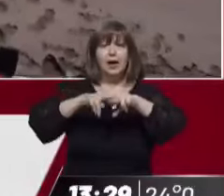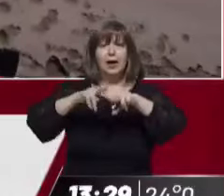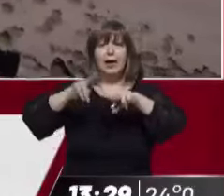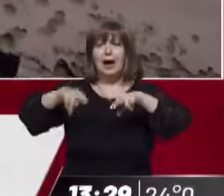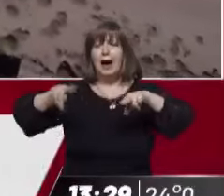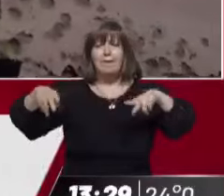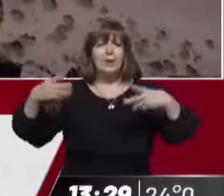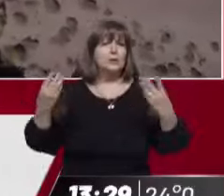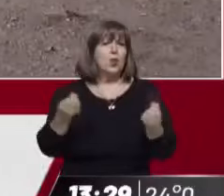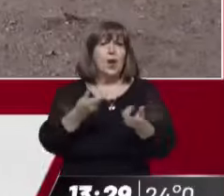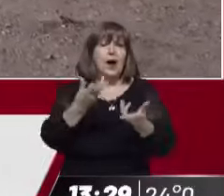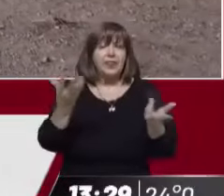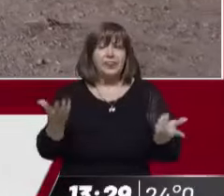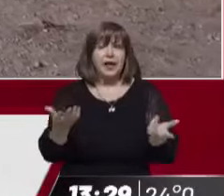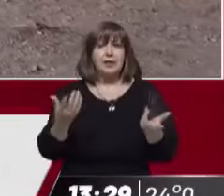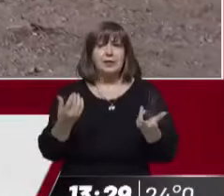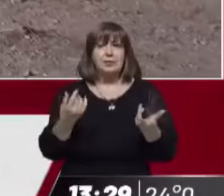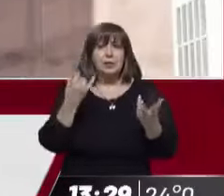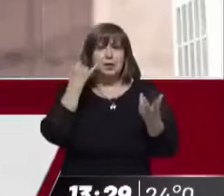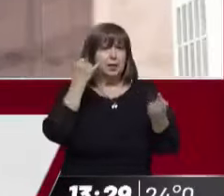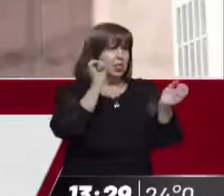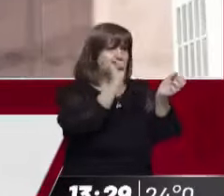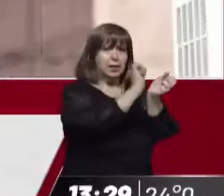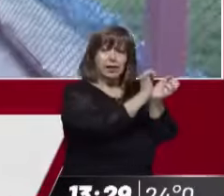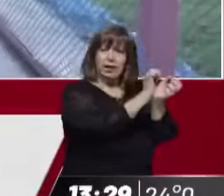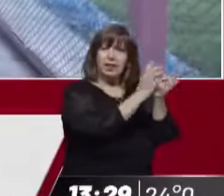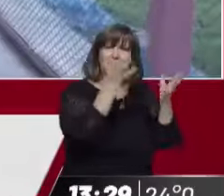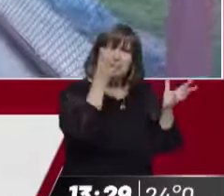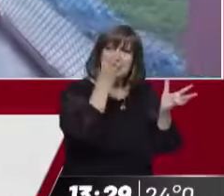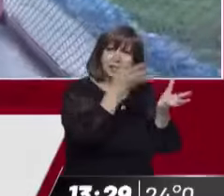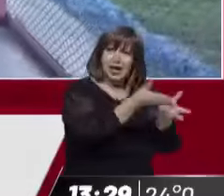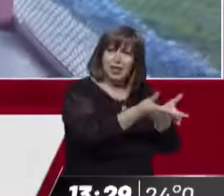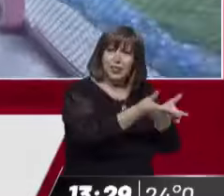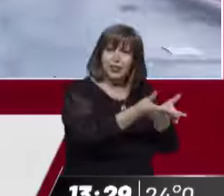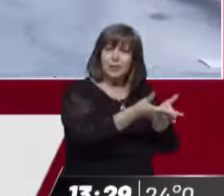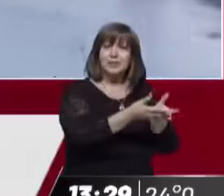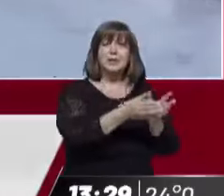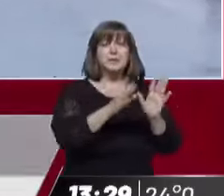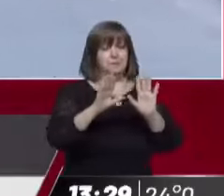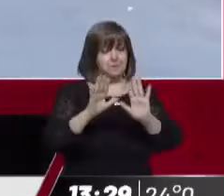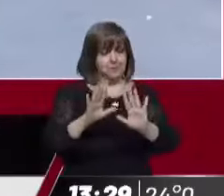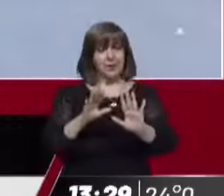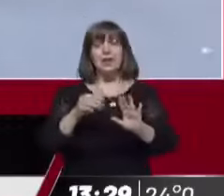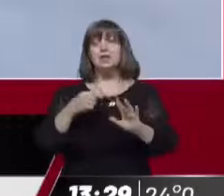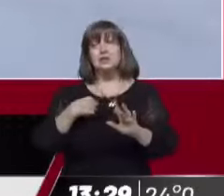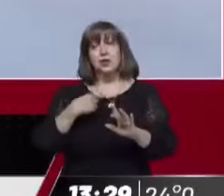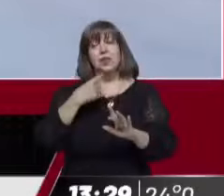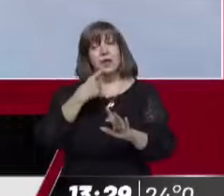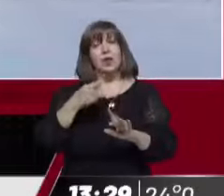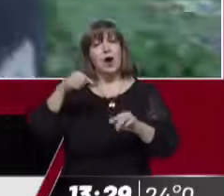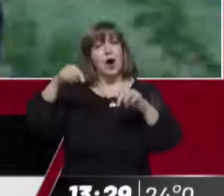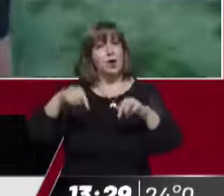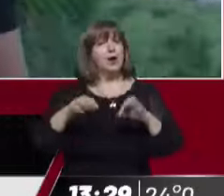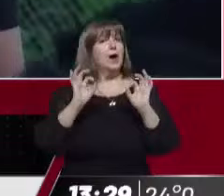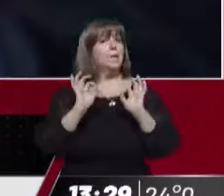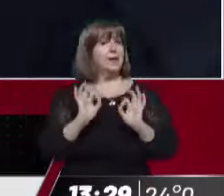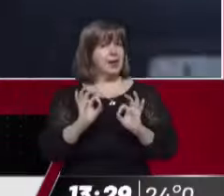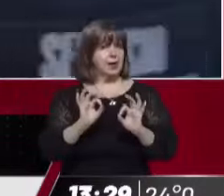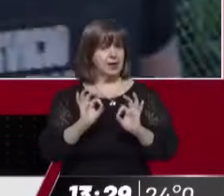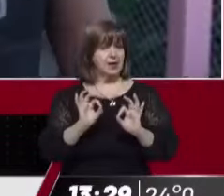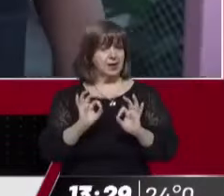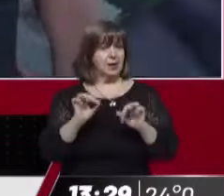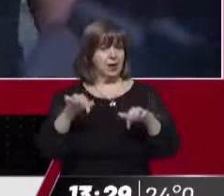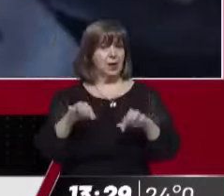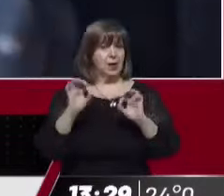importante incentivo en ese sentido, porque en realidad estamos bien, estamos dentro de los parámetros no solo nacionales, sino